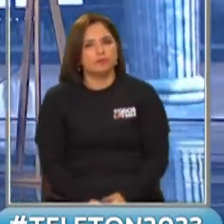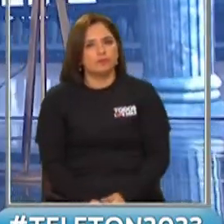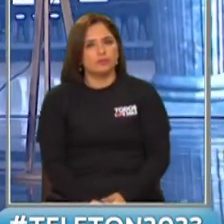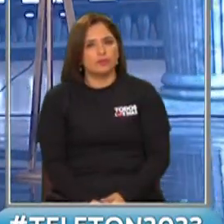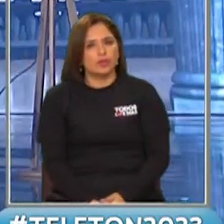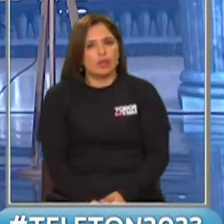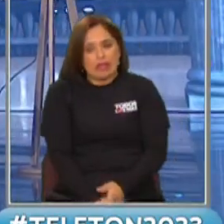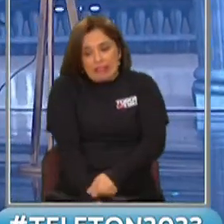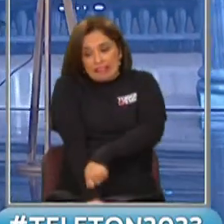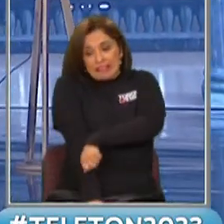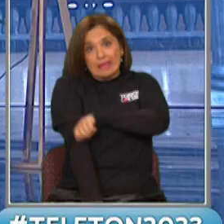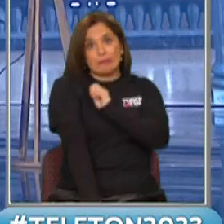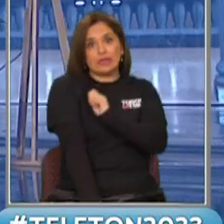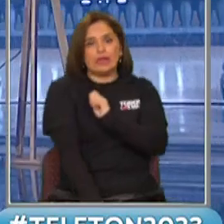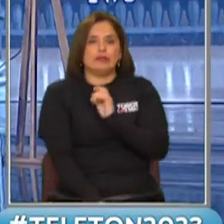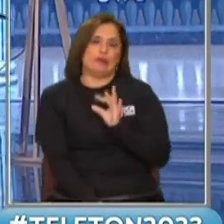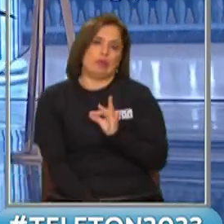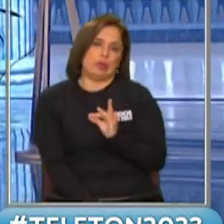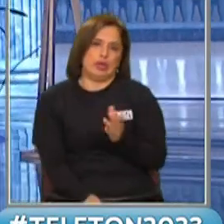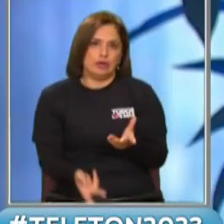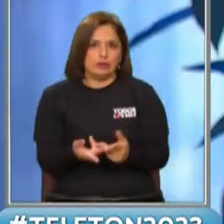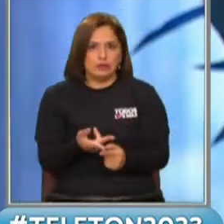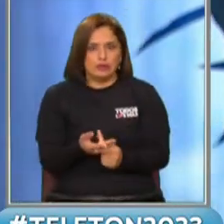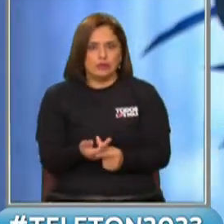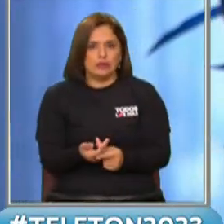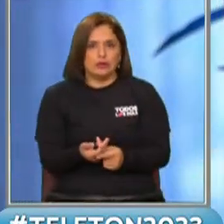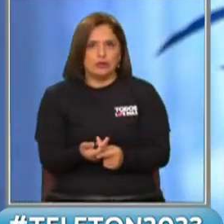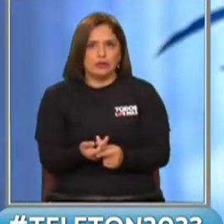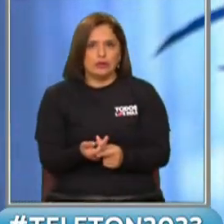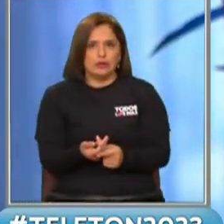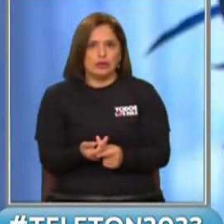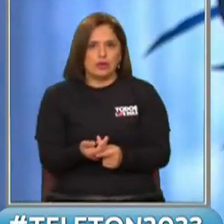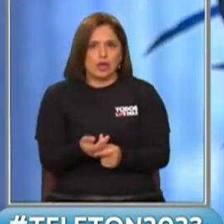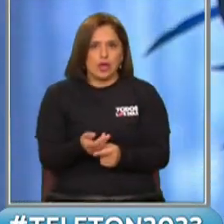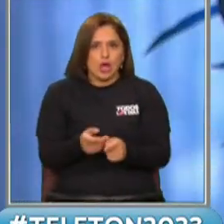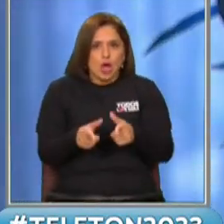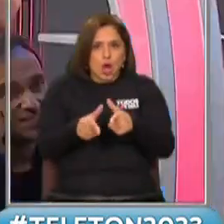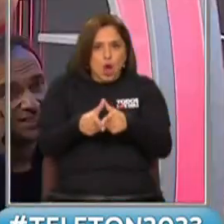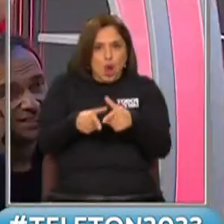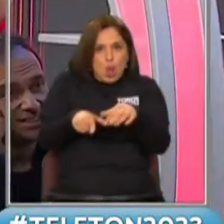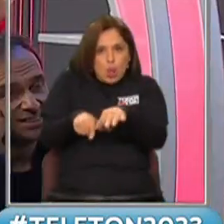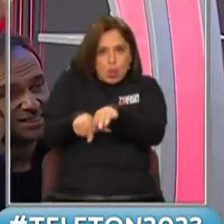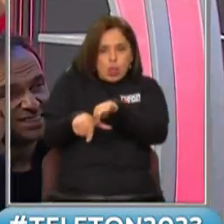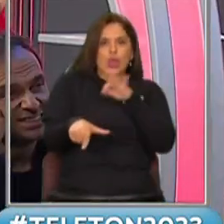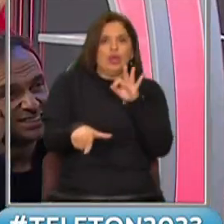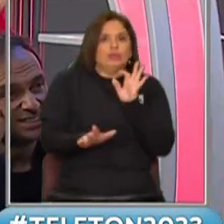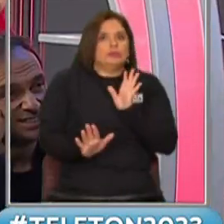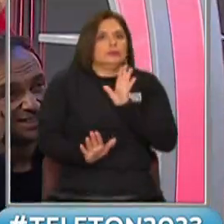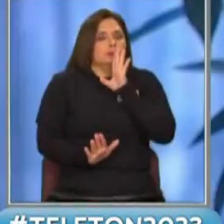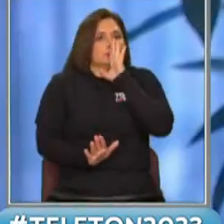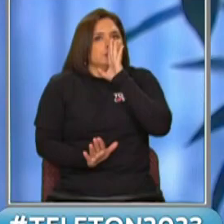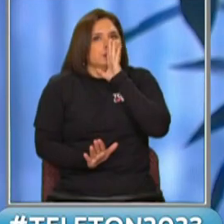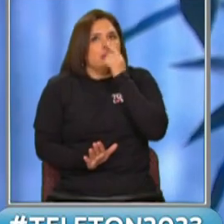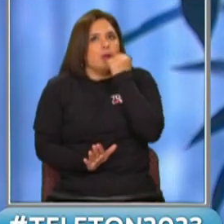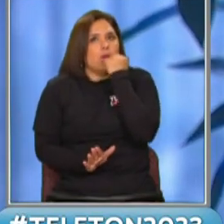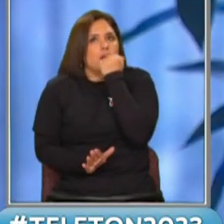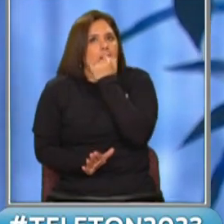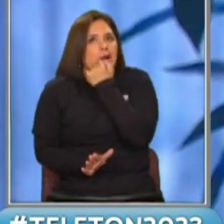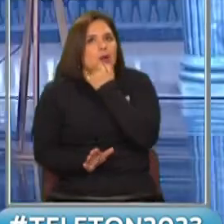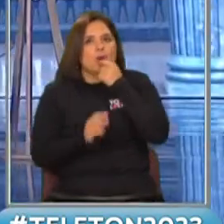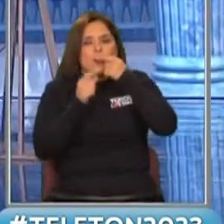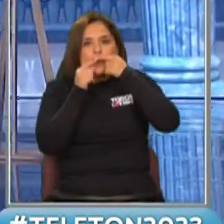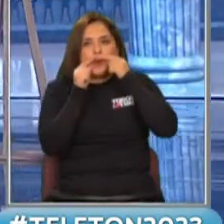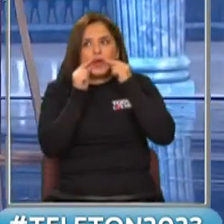depilarse duele le ha pasado que le pasen a rozar los labio cómo te queda la boca